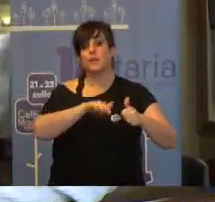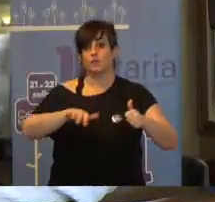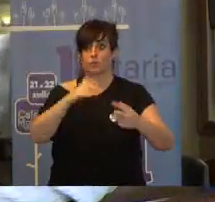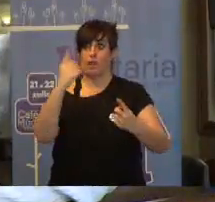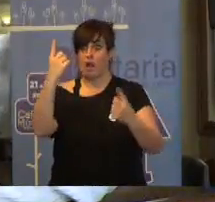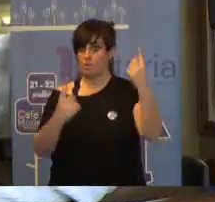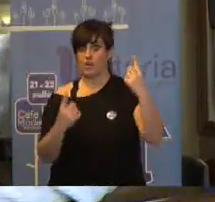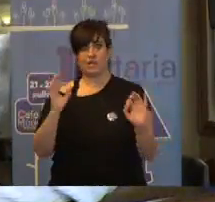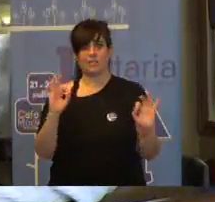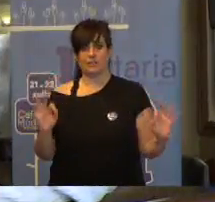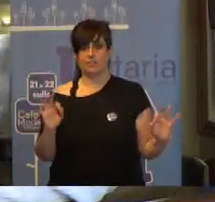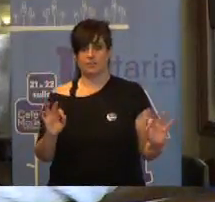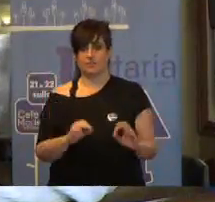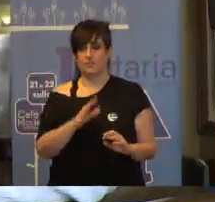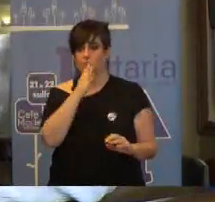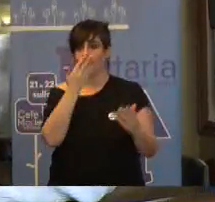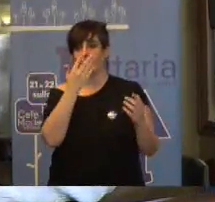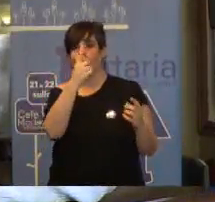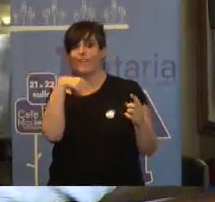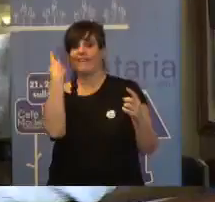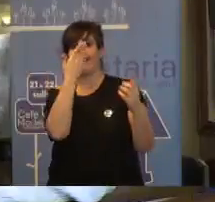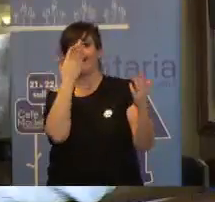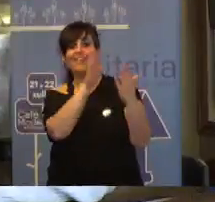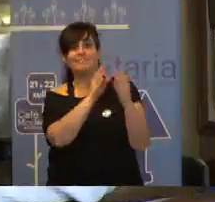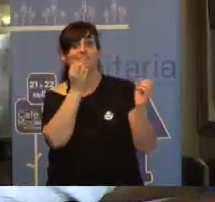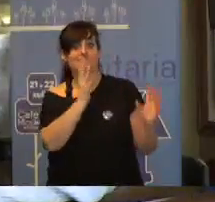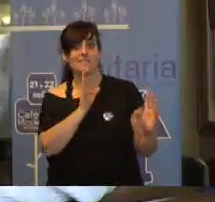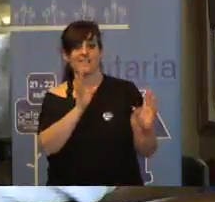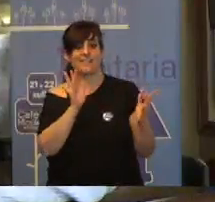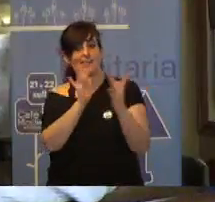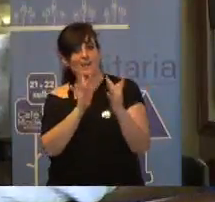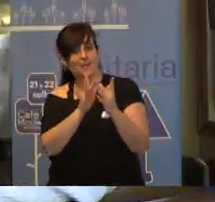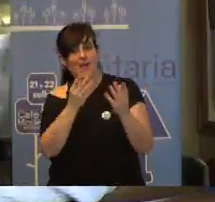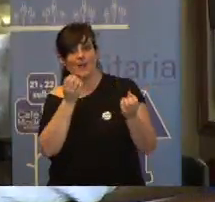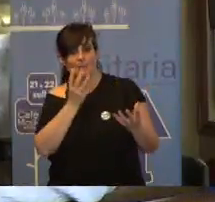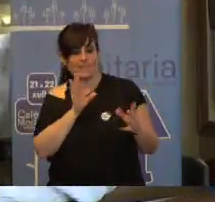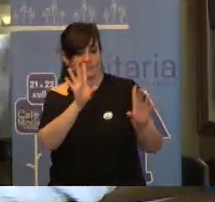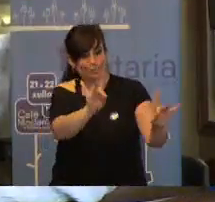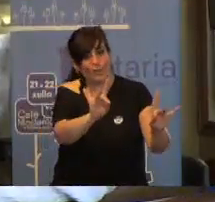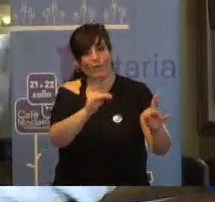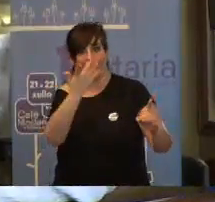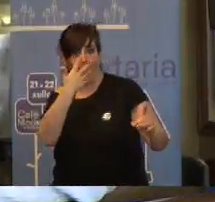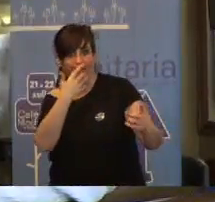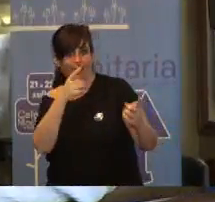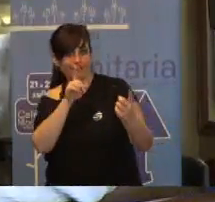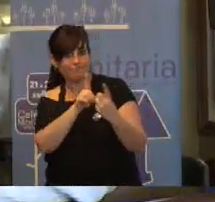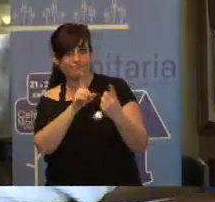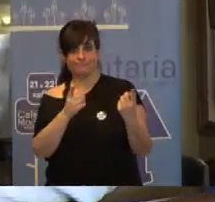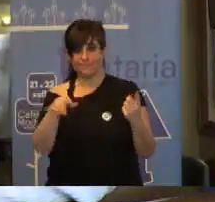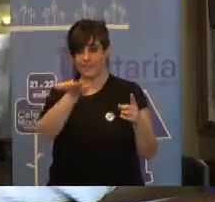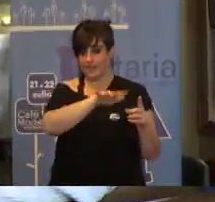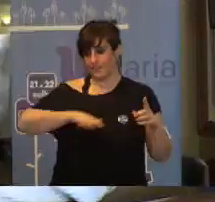ocasións, porque é bo, non, vernos as caras e tocarnos e coñecernos e compartir